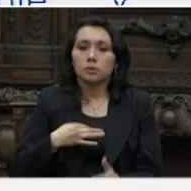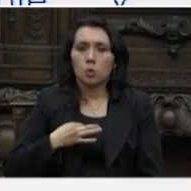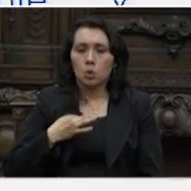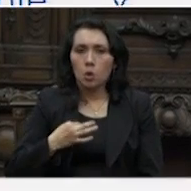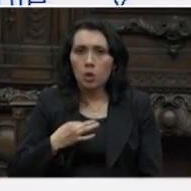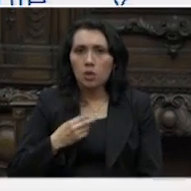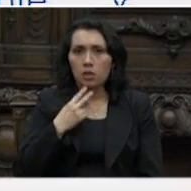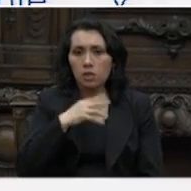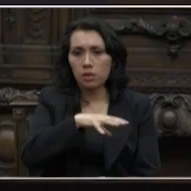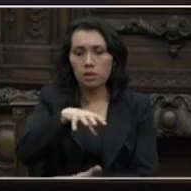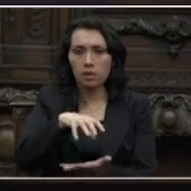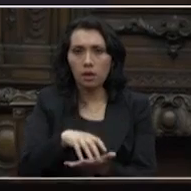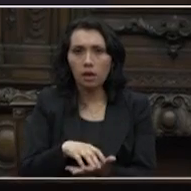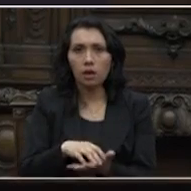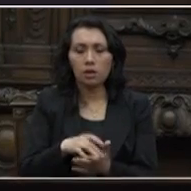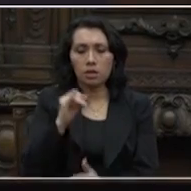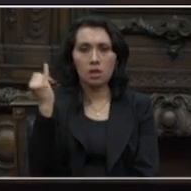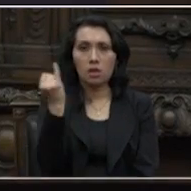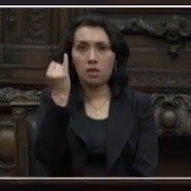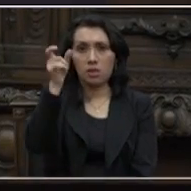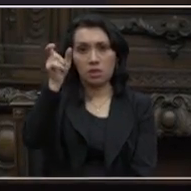ciudadanía, el tema de individuo,